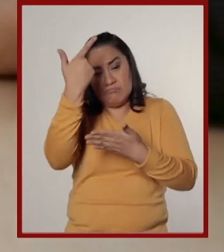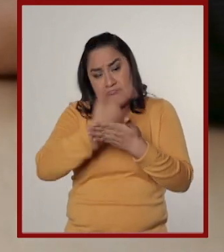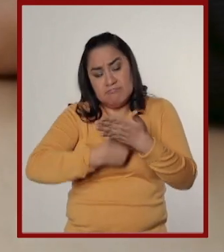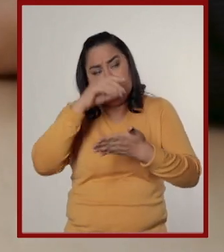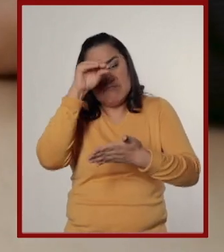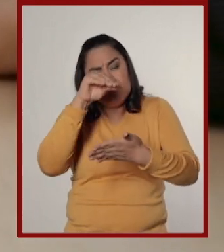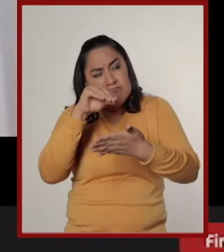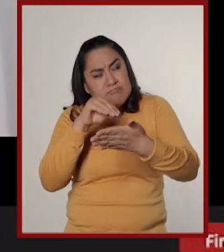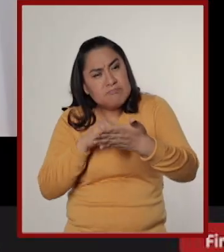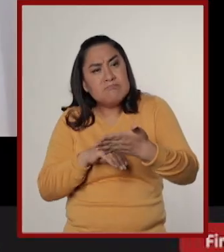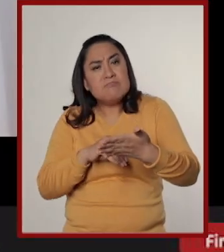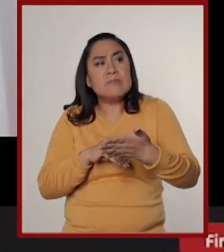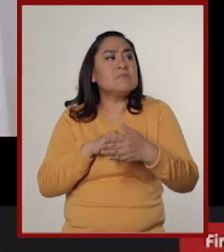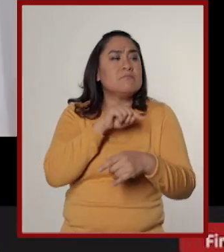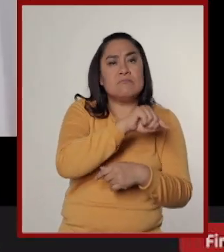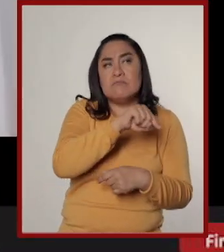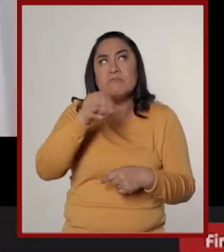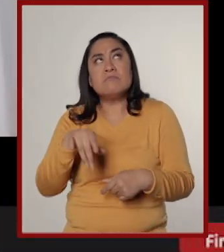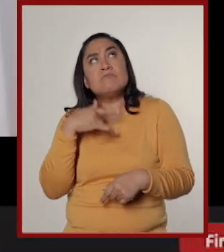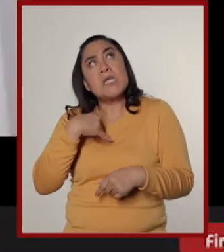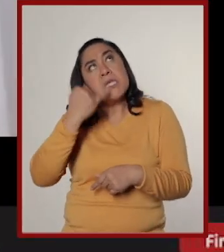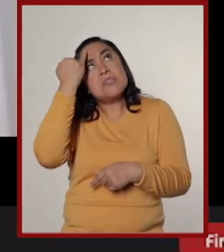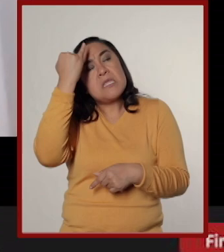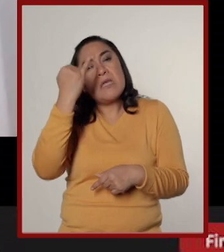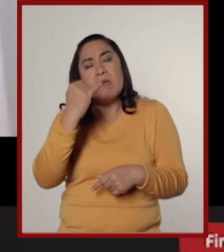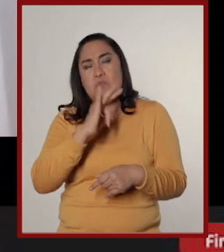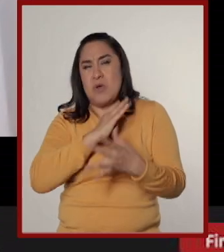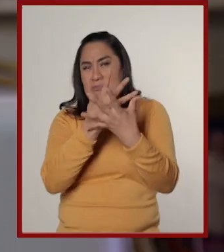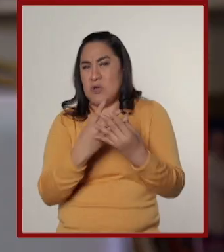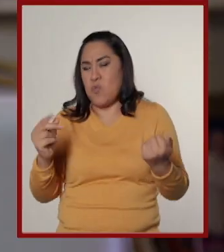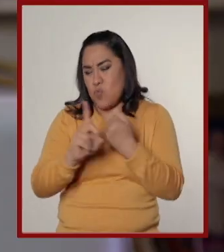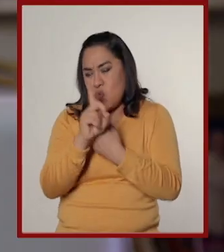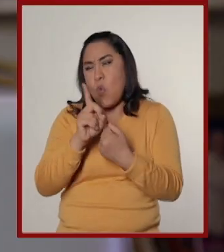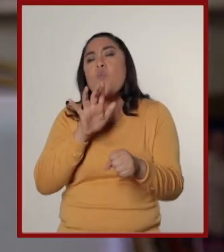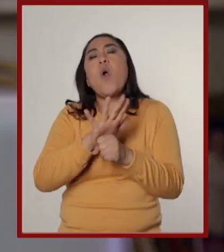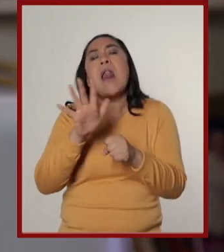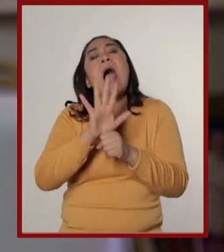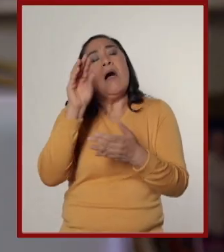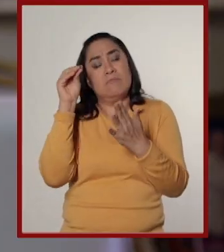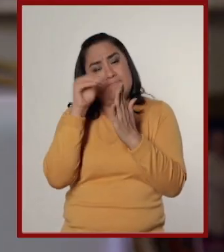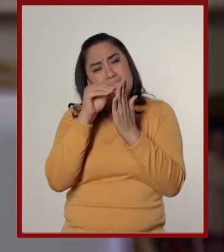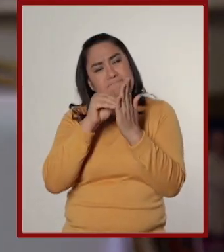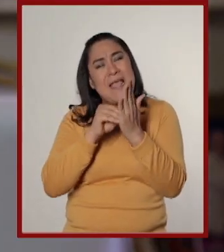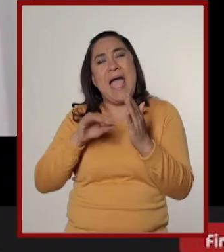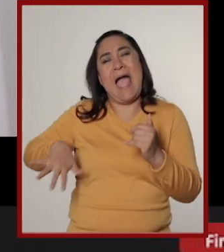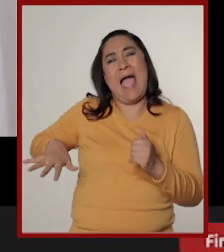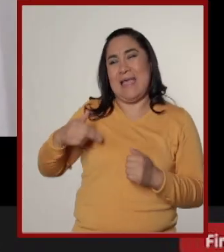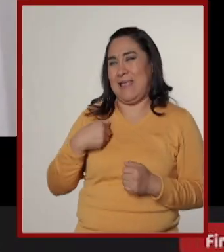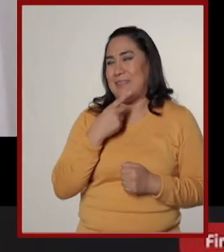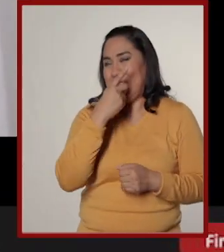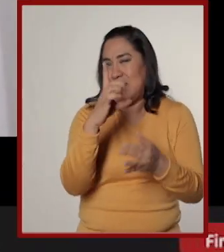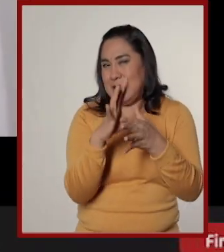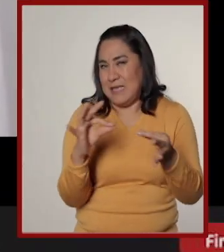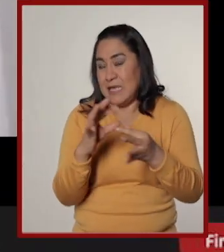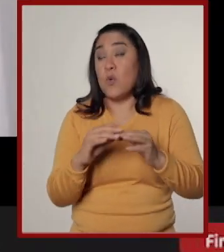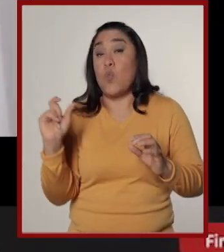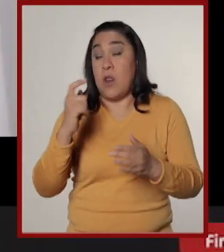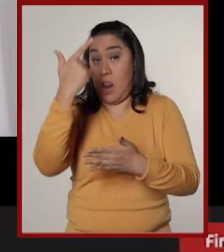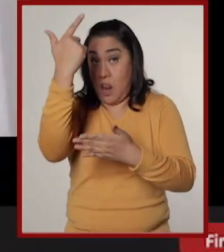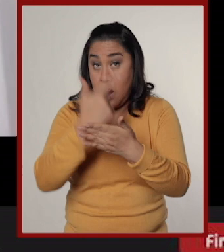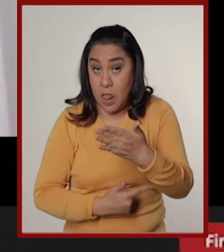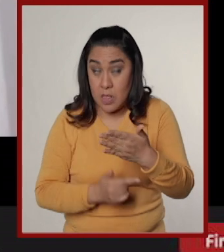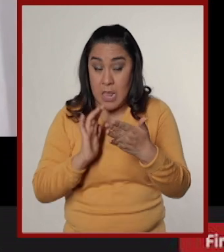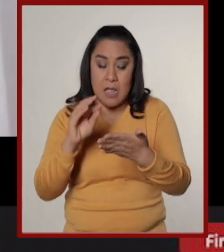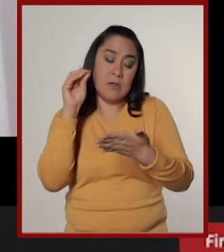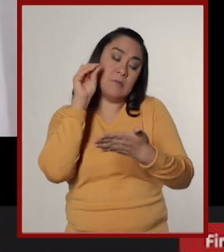más desglosado, cuanto más se desglose, es más fácil de encontrar la solución, ¿sí? Claro. Entonces se desglosa y cosa por cosa se